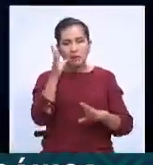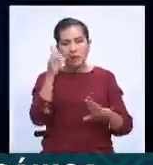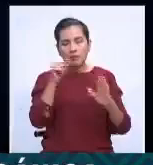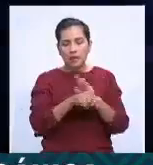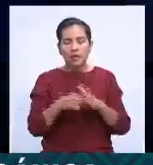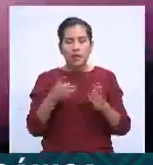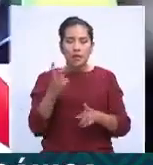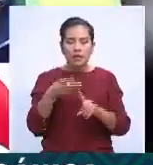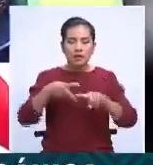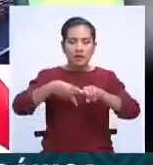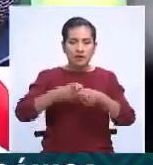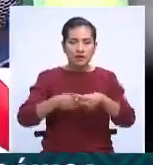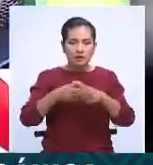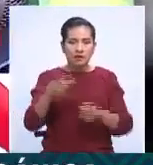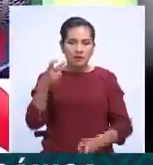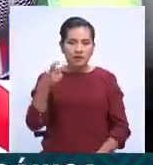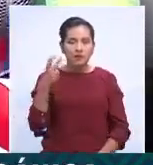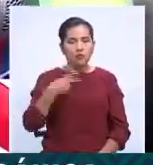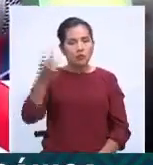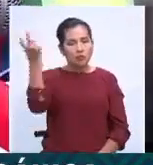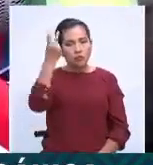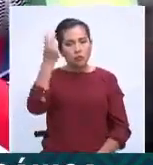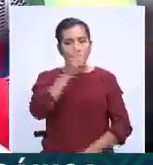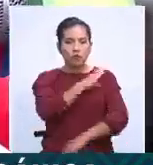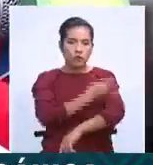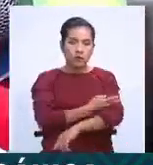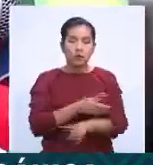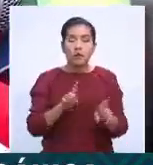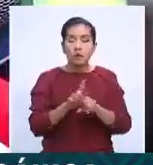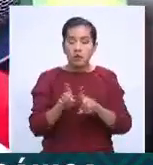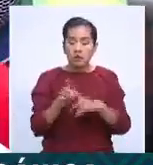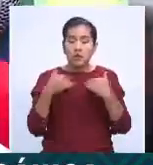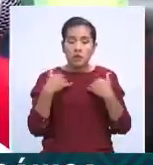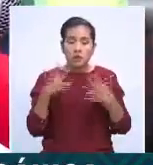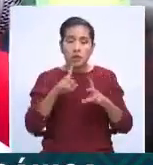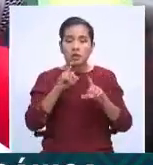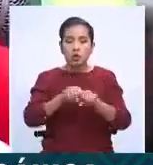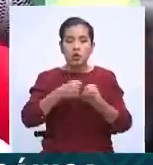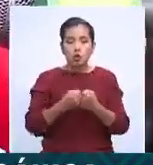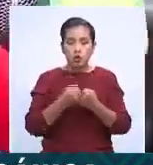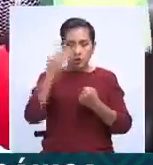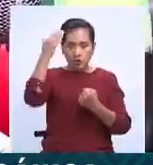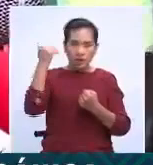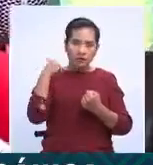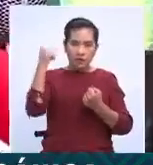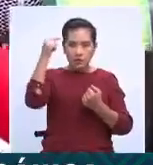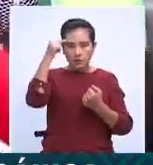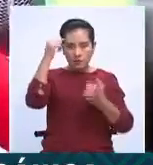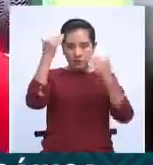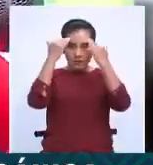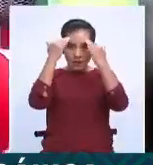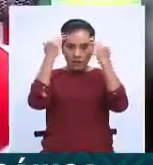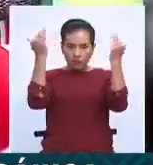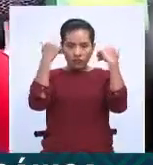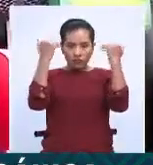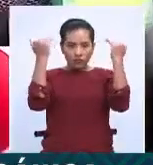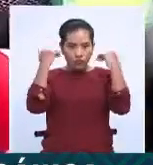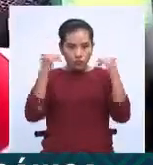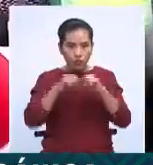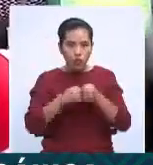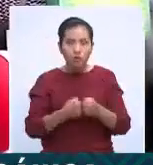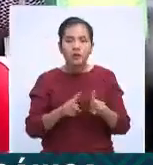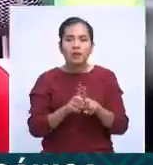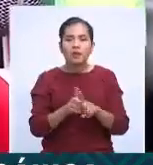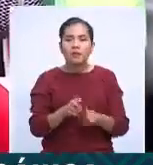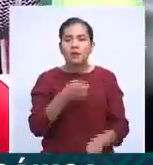una llave mecánica. Tiene múltiples fracturas en la base del cráneo. Le han fracturado la